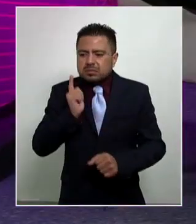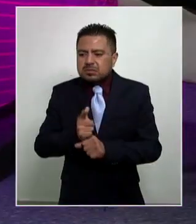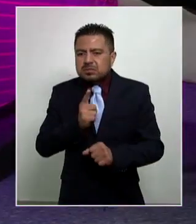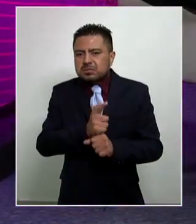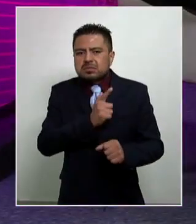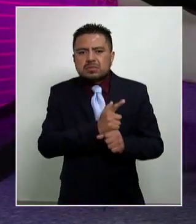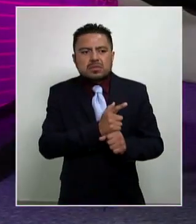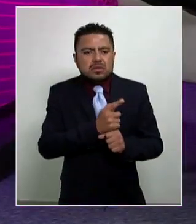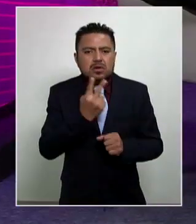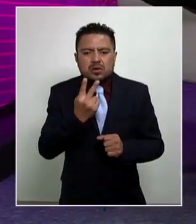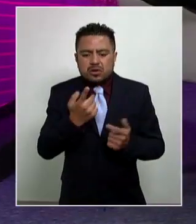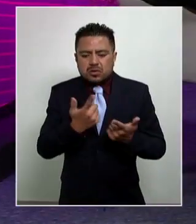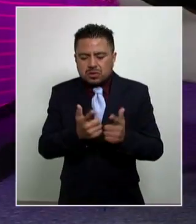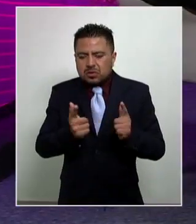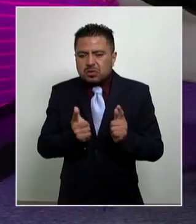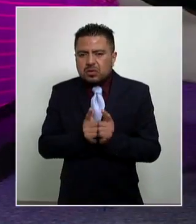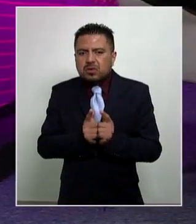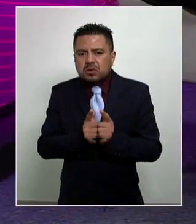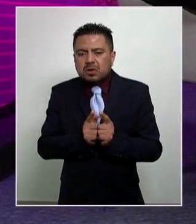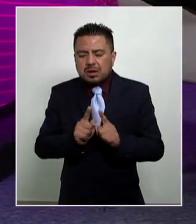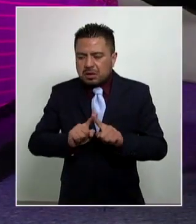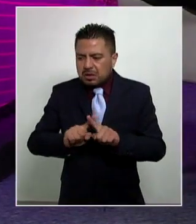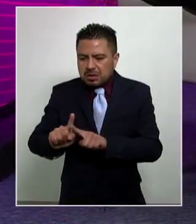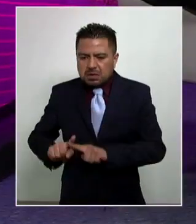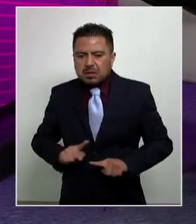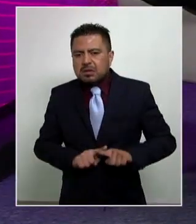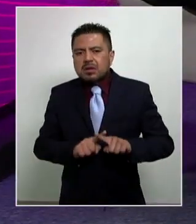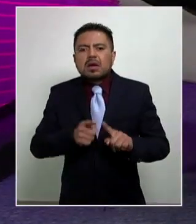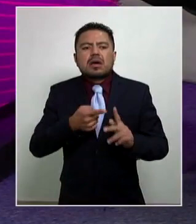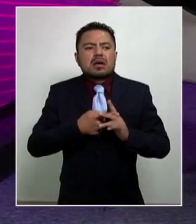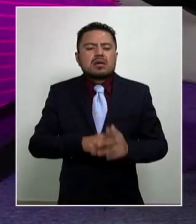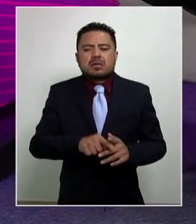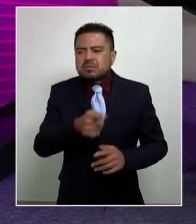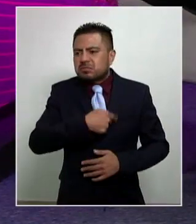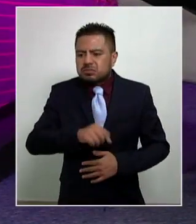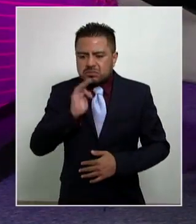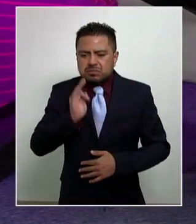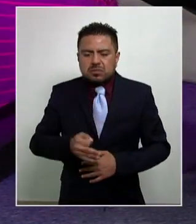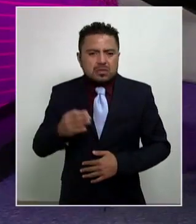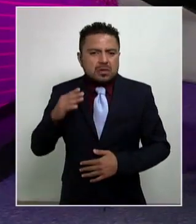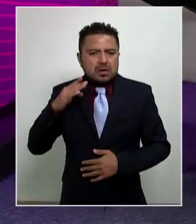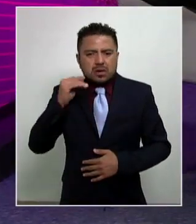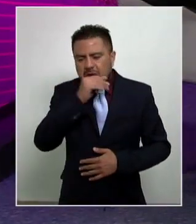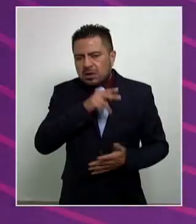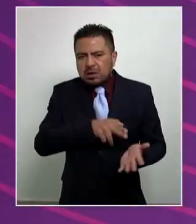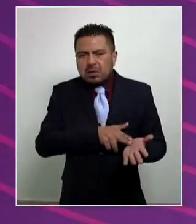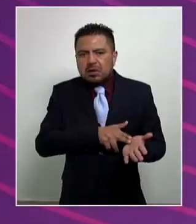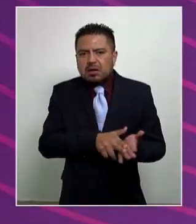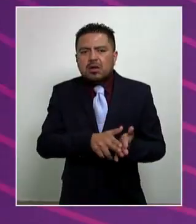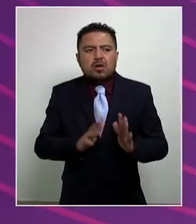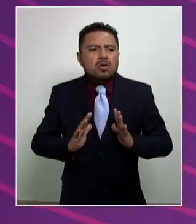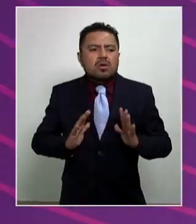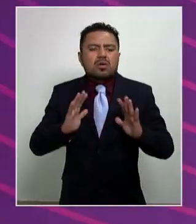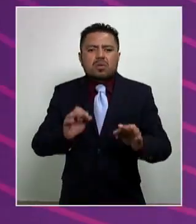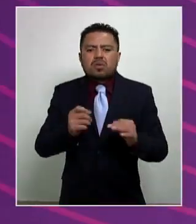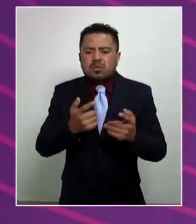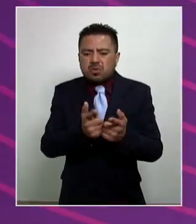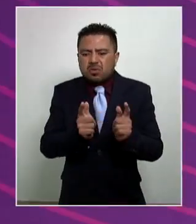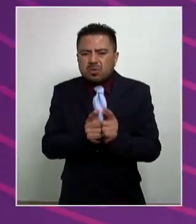identificarse desde dos etnias o dos referentes diferentes, uno empieza a aceptar la negritud y aceptar el origen